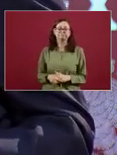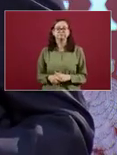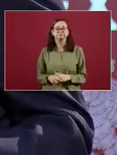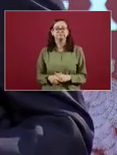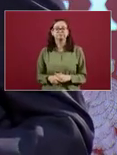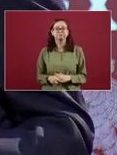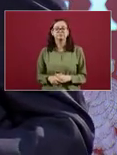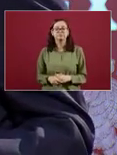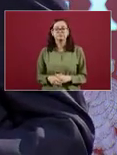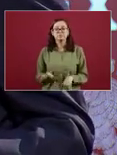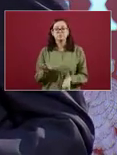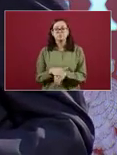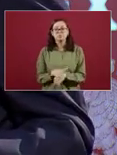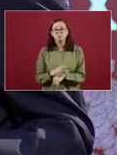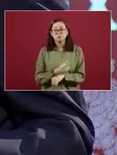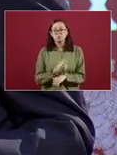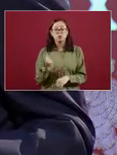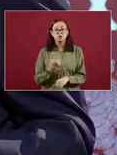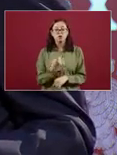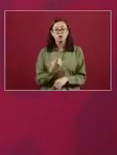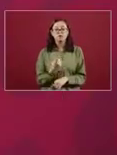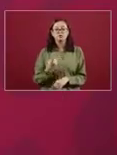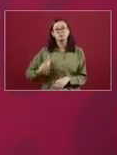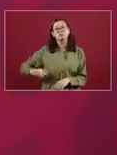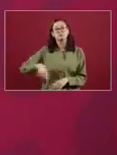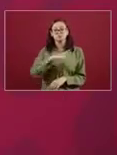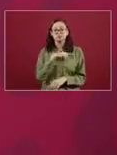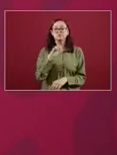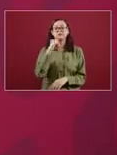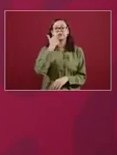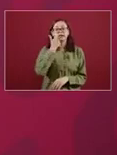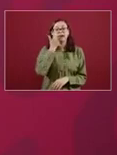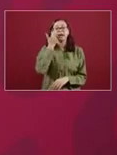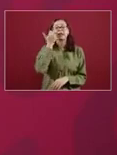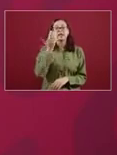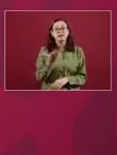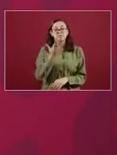porque queremos mantener